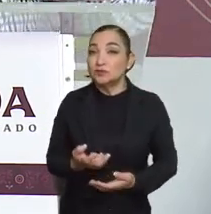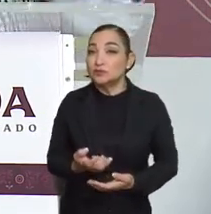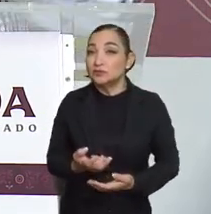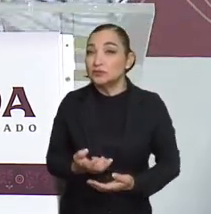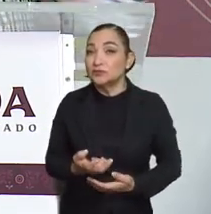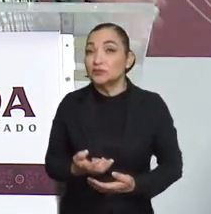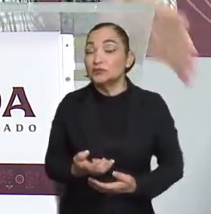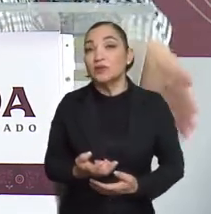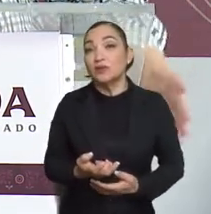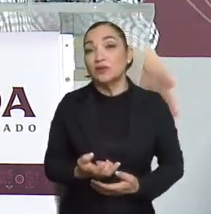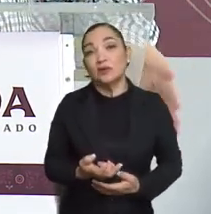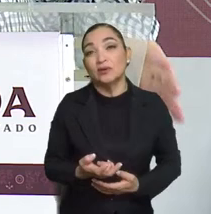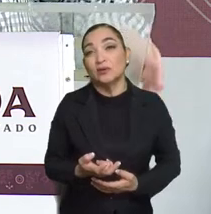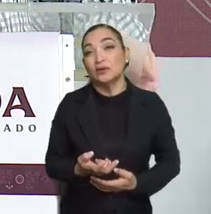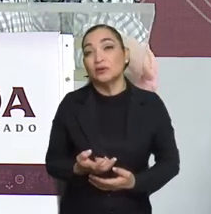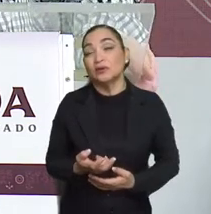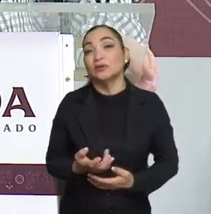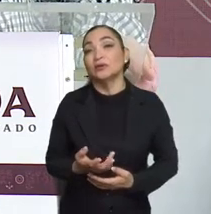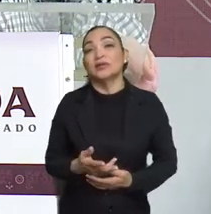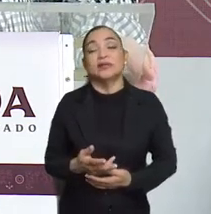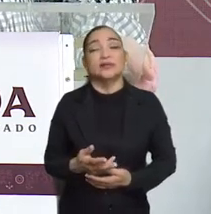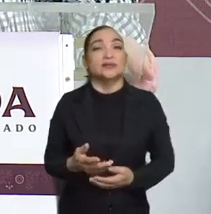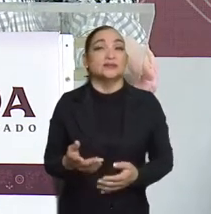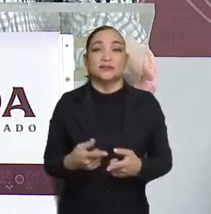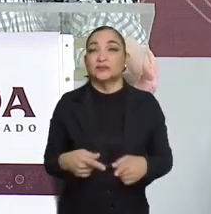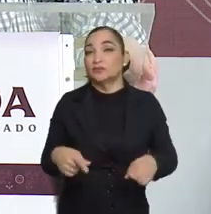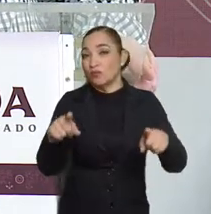que no deja de estar en ese mismo marco.